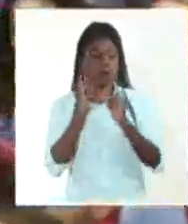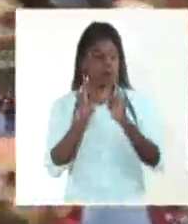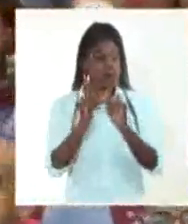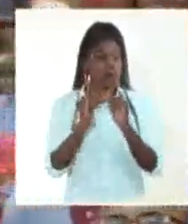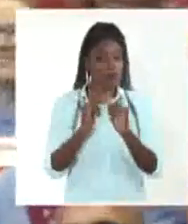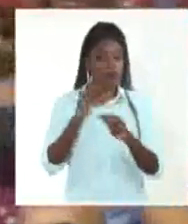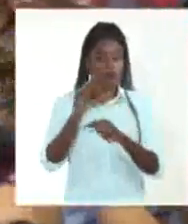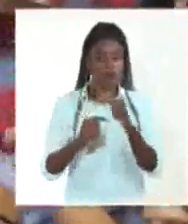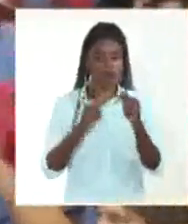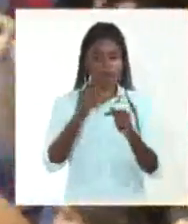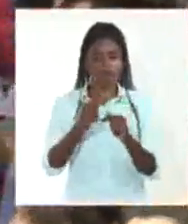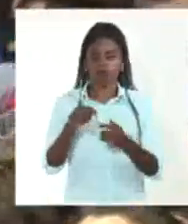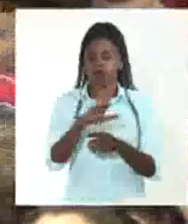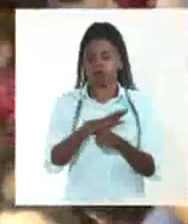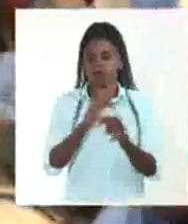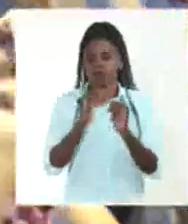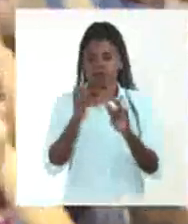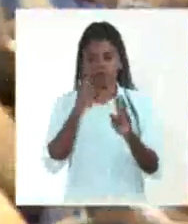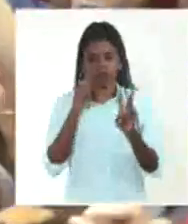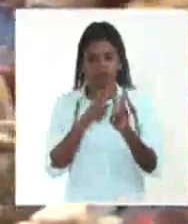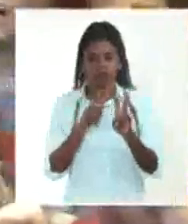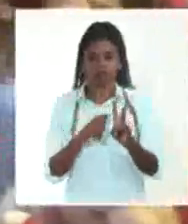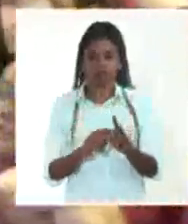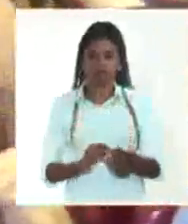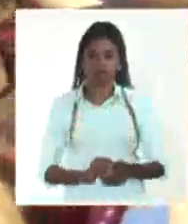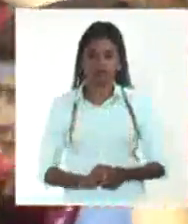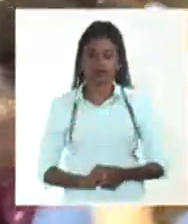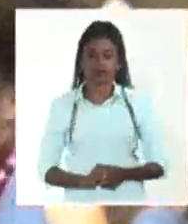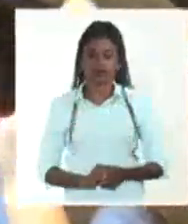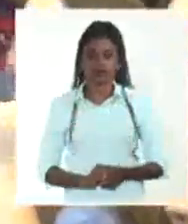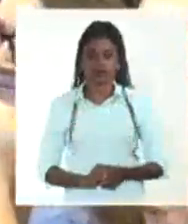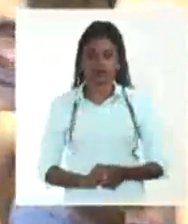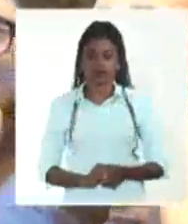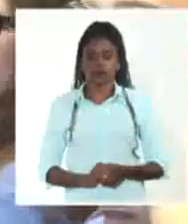en próximos espacios. Héctor Martínez, Sistema Informativo de la Televisión Cubana.